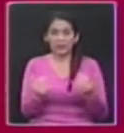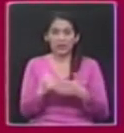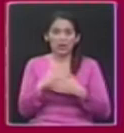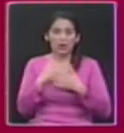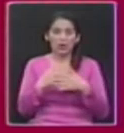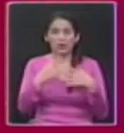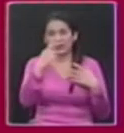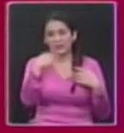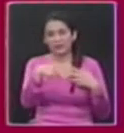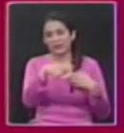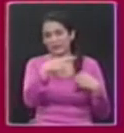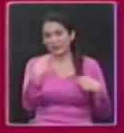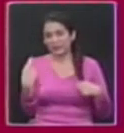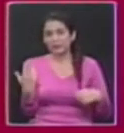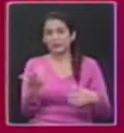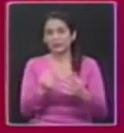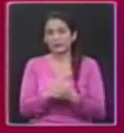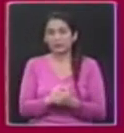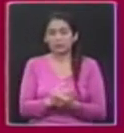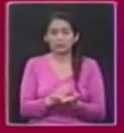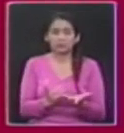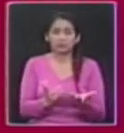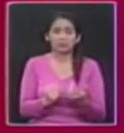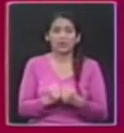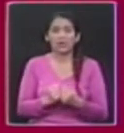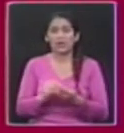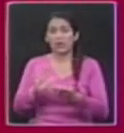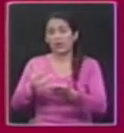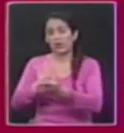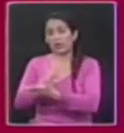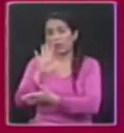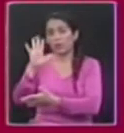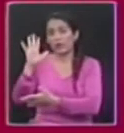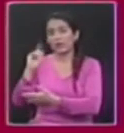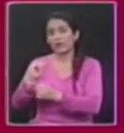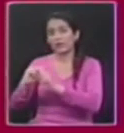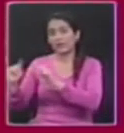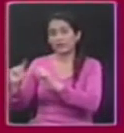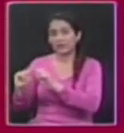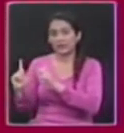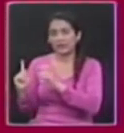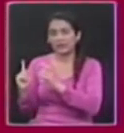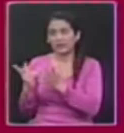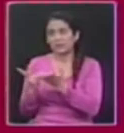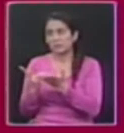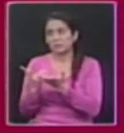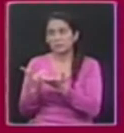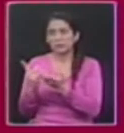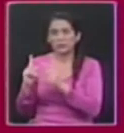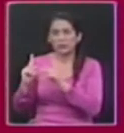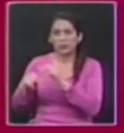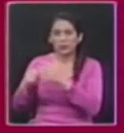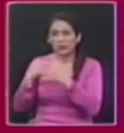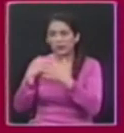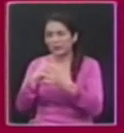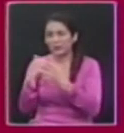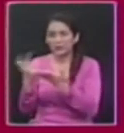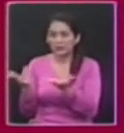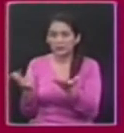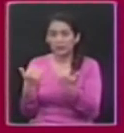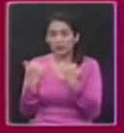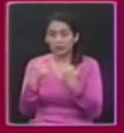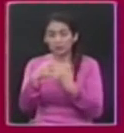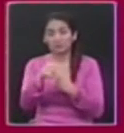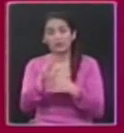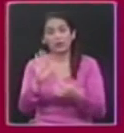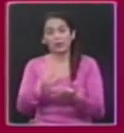con discapacidad pueden tener una educación regular. Entonces es la primera parte, un equipamiento de fisioterapia. Y luego la escuela se divide de